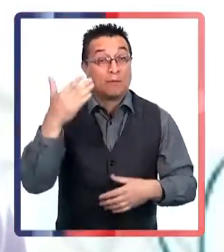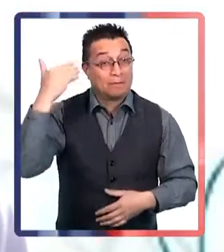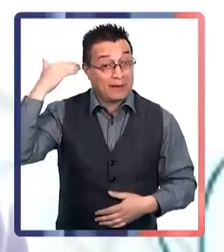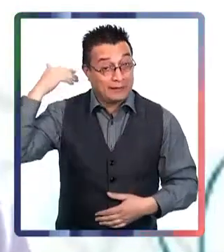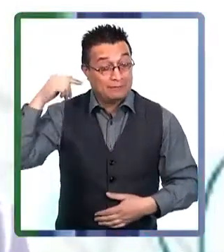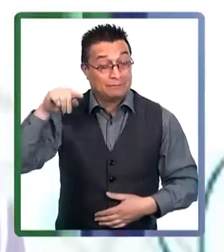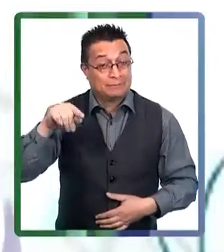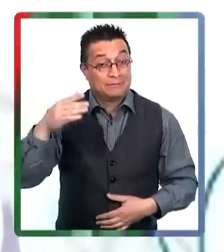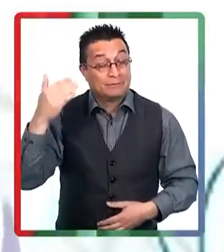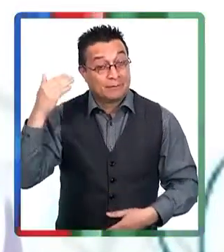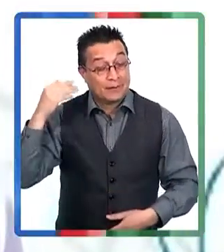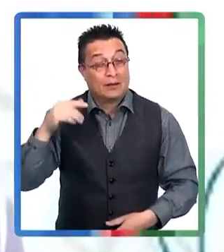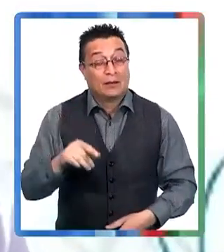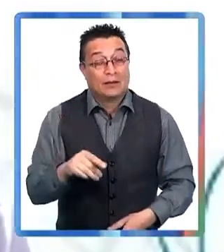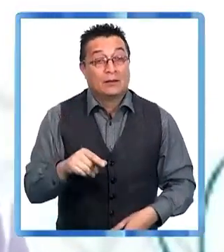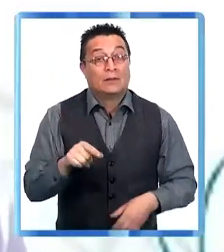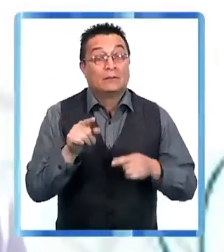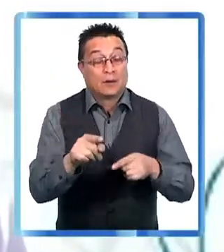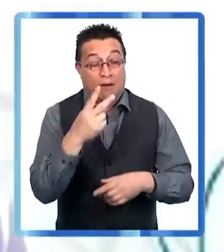otro día